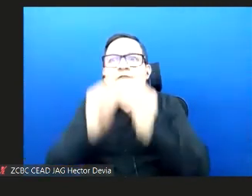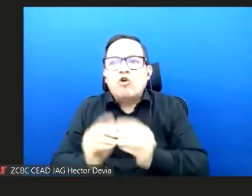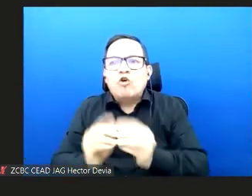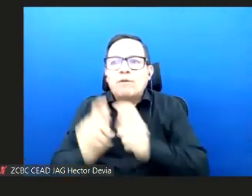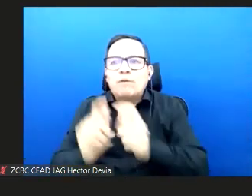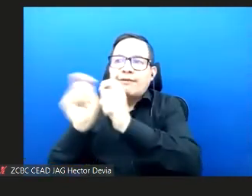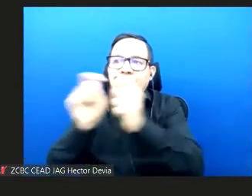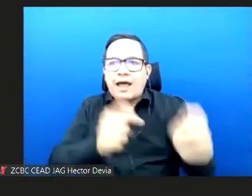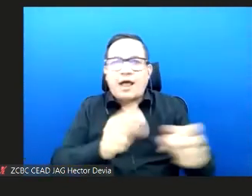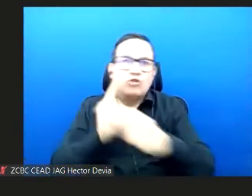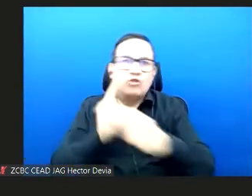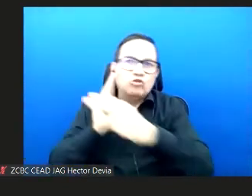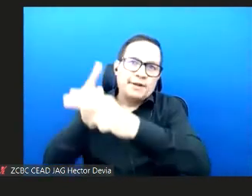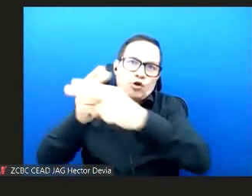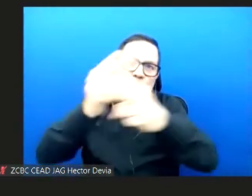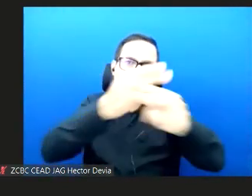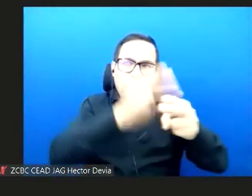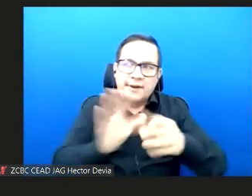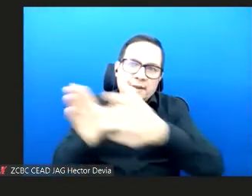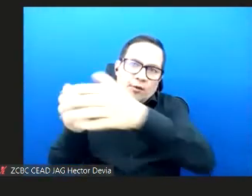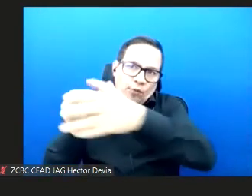conjuntos.